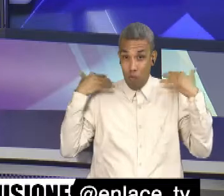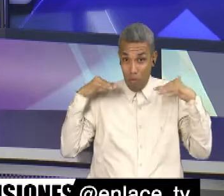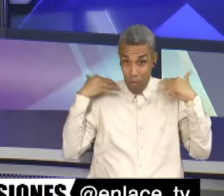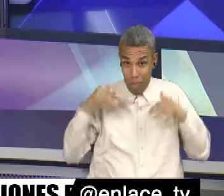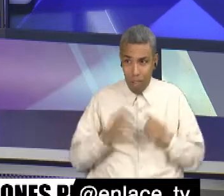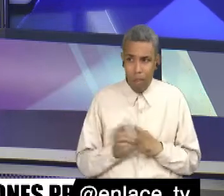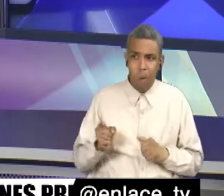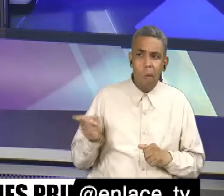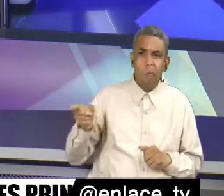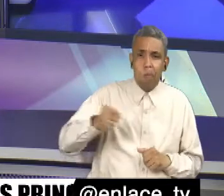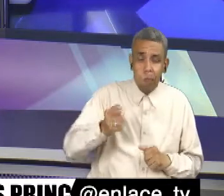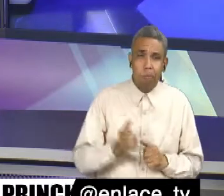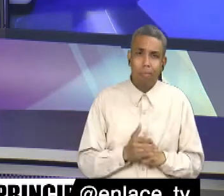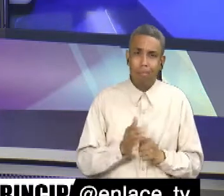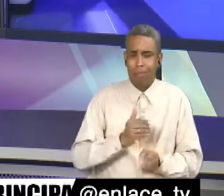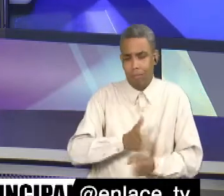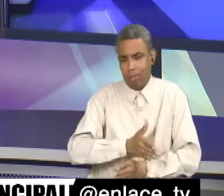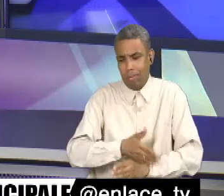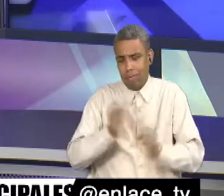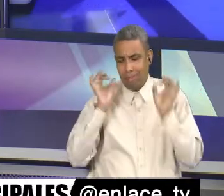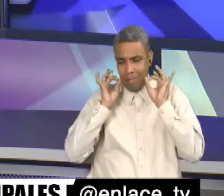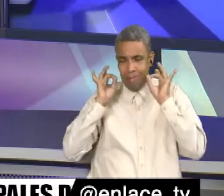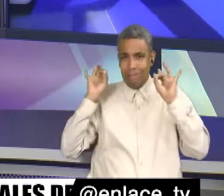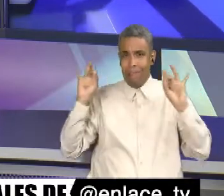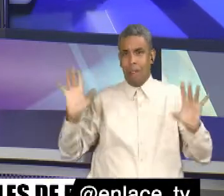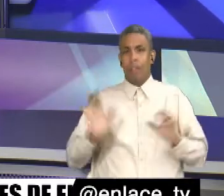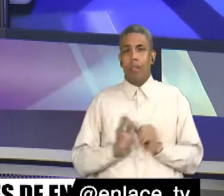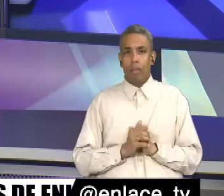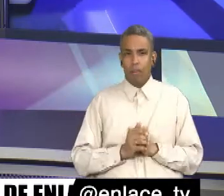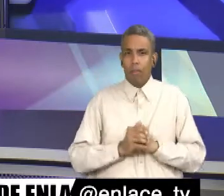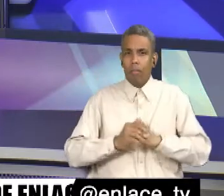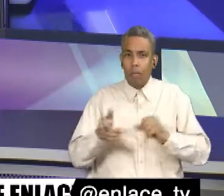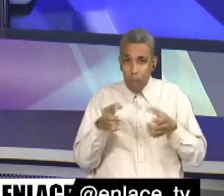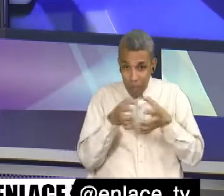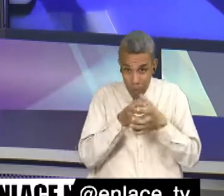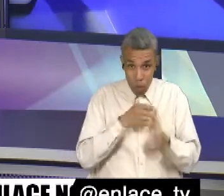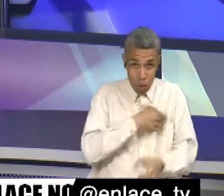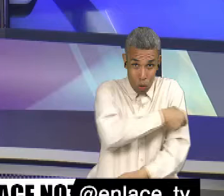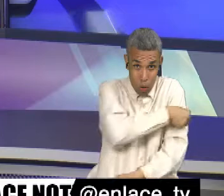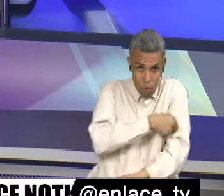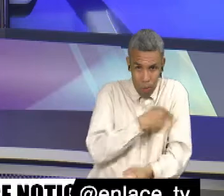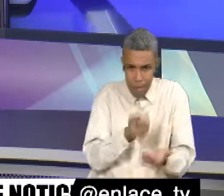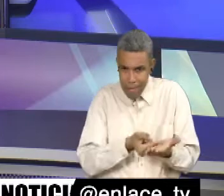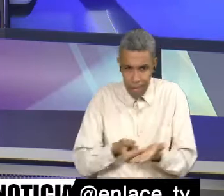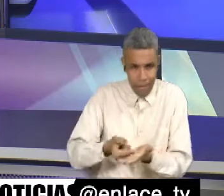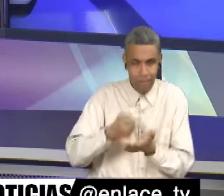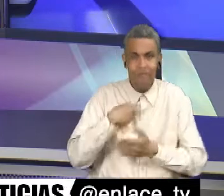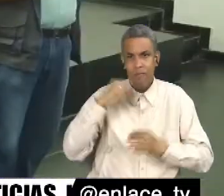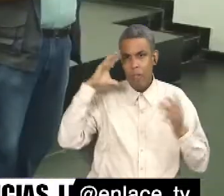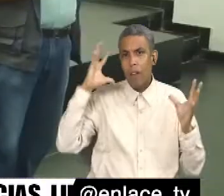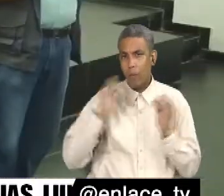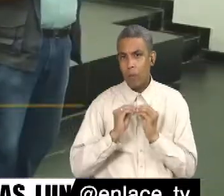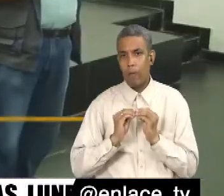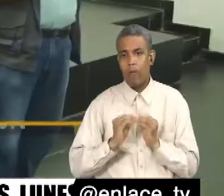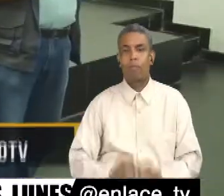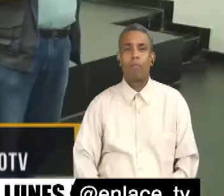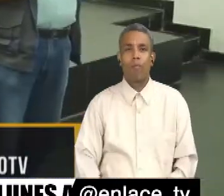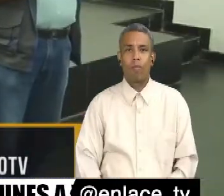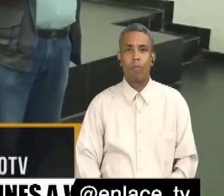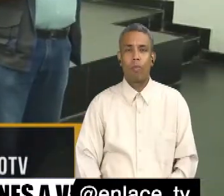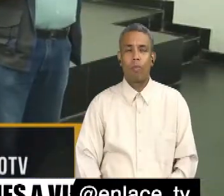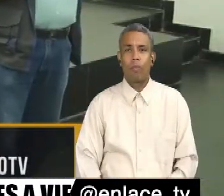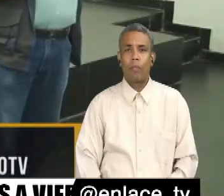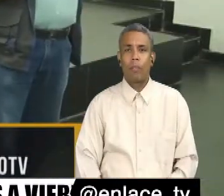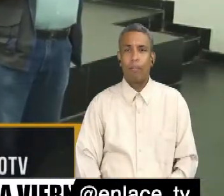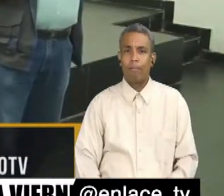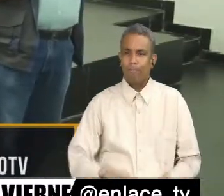pública. La decisión se tomó en sesión extraordinaria del Consejo Municipal para la Gestión del Riesgo y de Desastres. La medida de